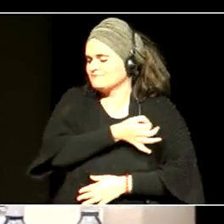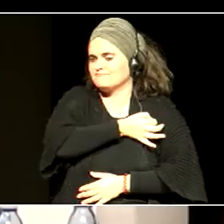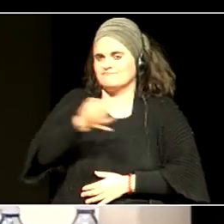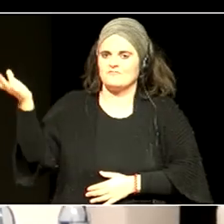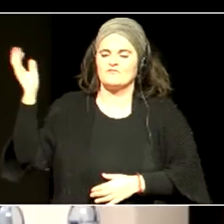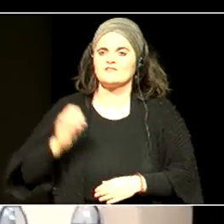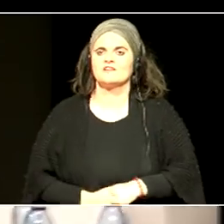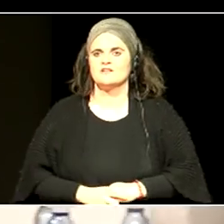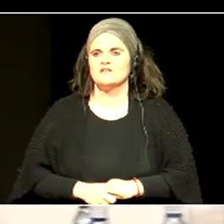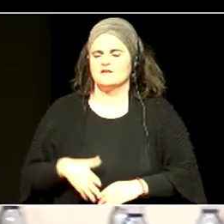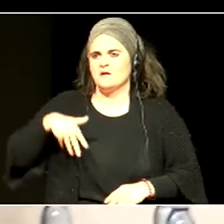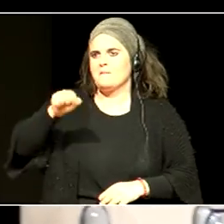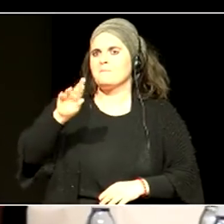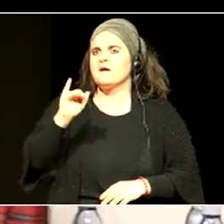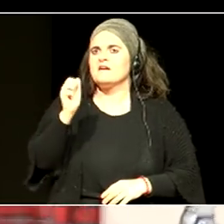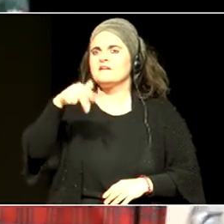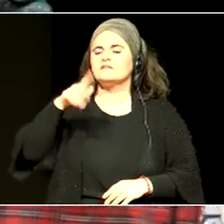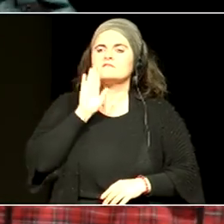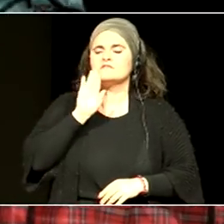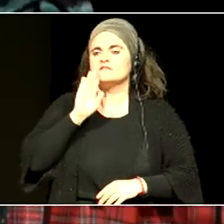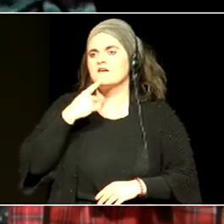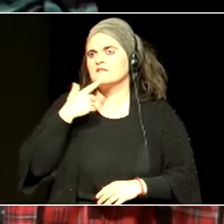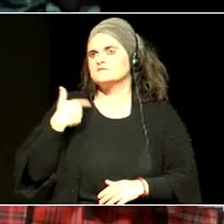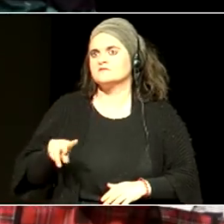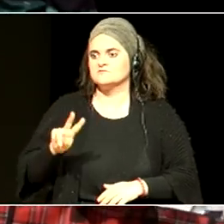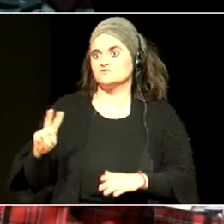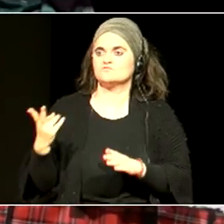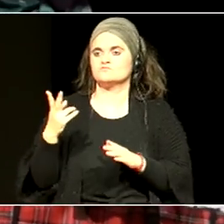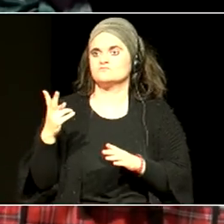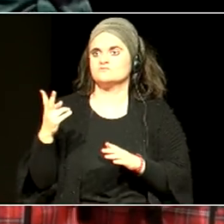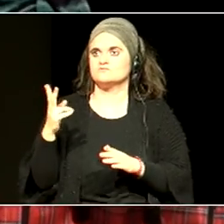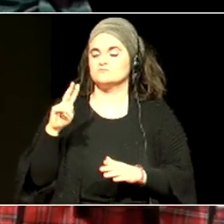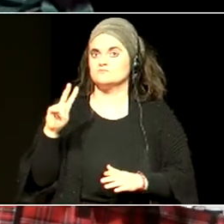Bueno Mario es o sea bigarren plana es